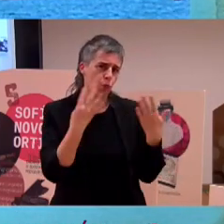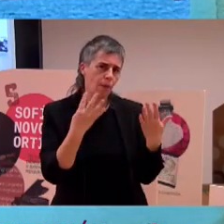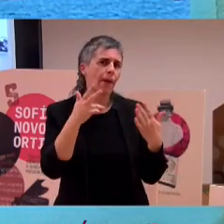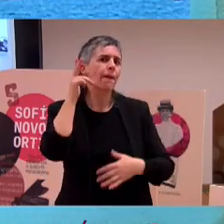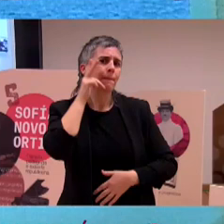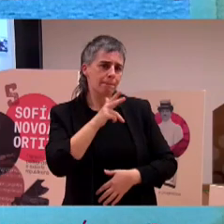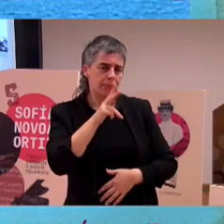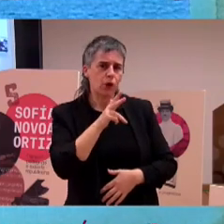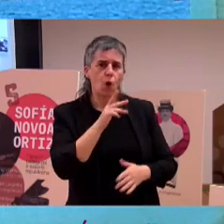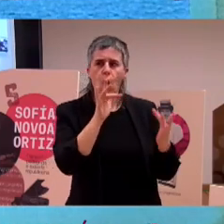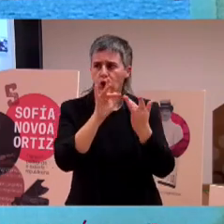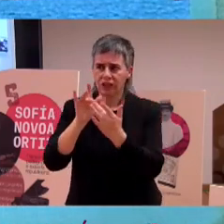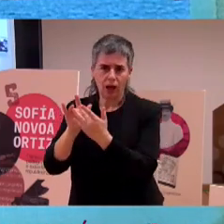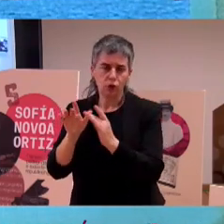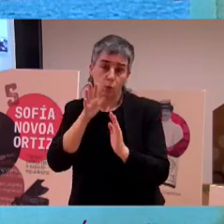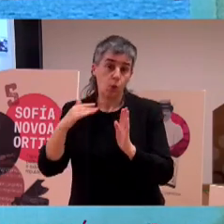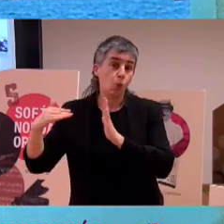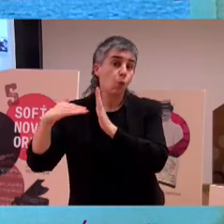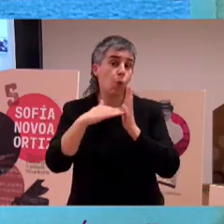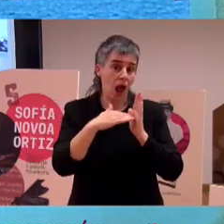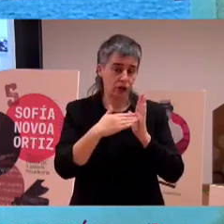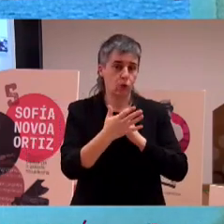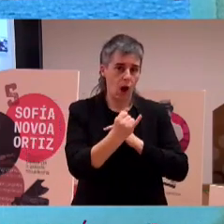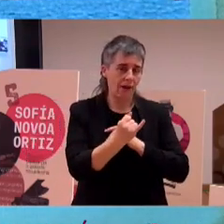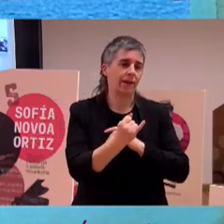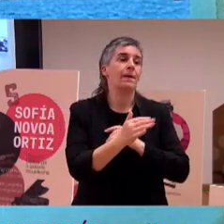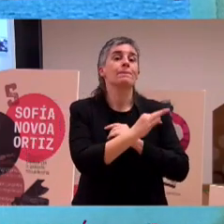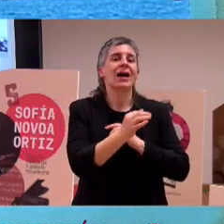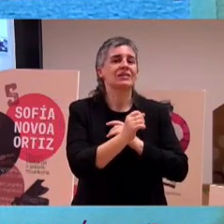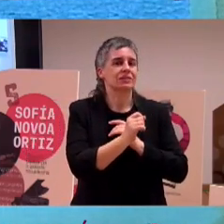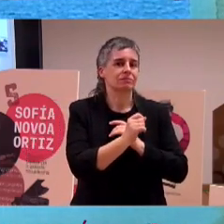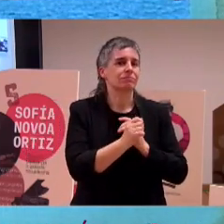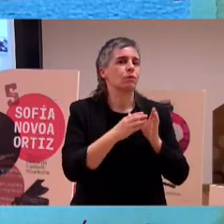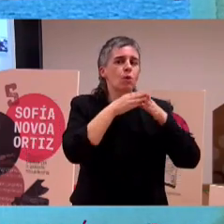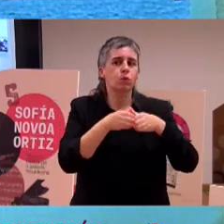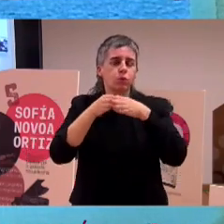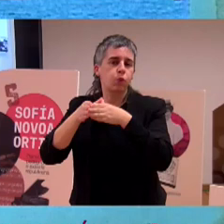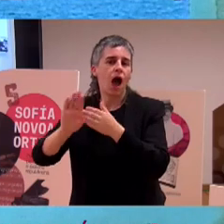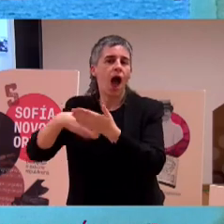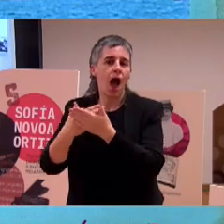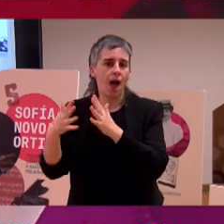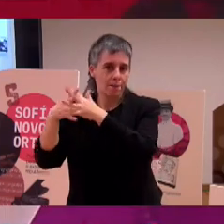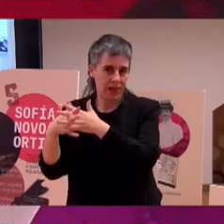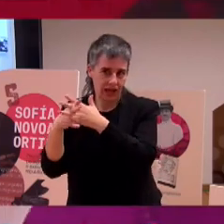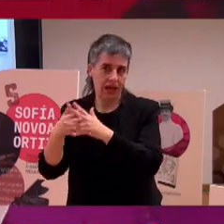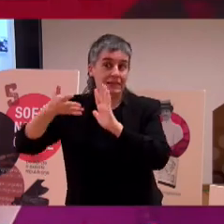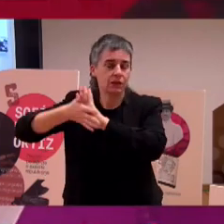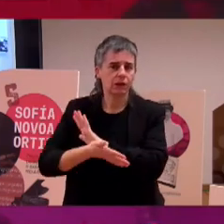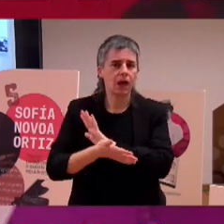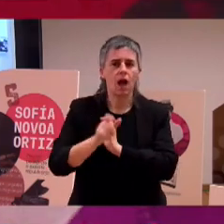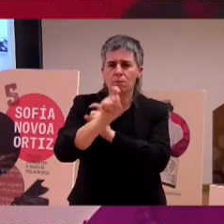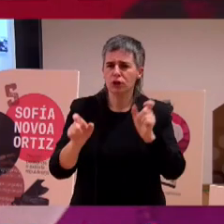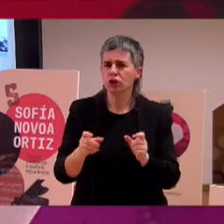na principal saída cara a América, ¿no? Isto significa un continuo movimento de viaxeiros, non só de